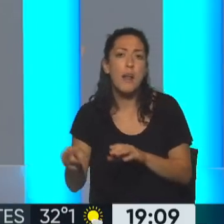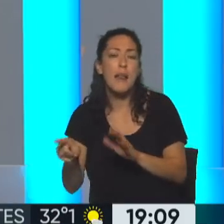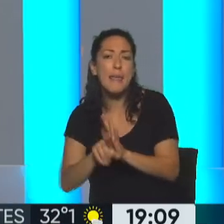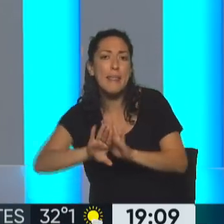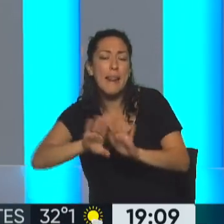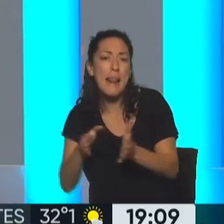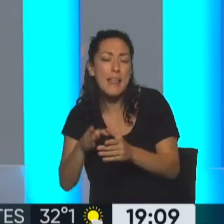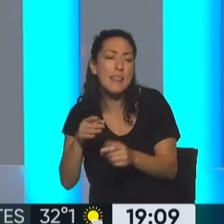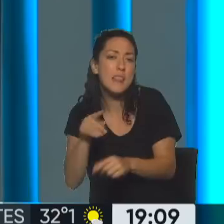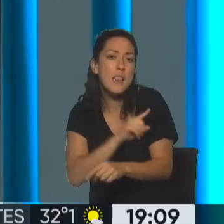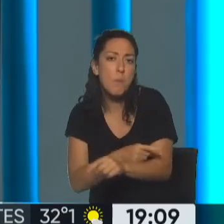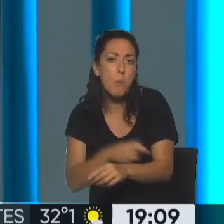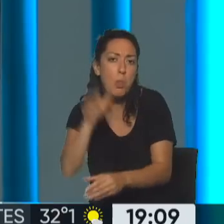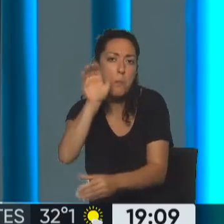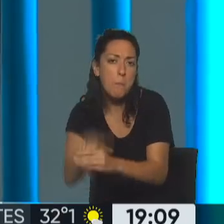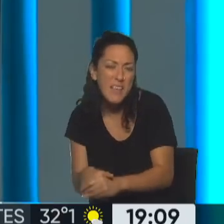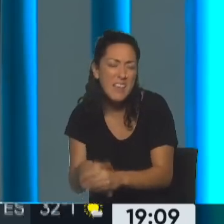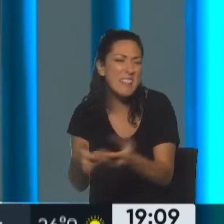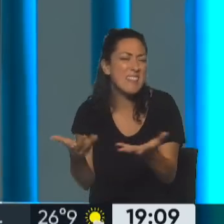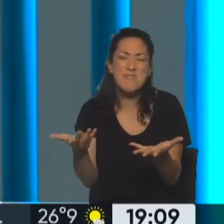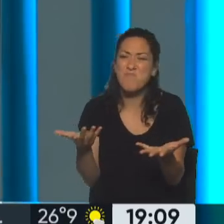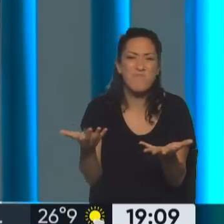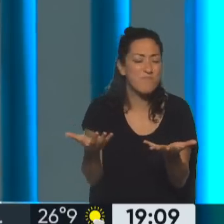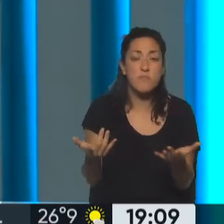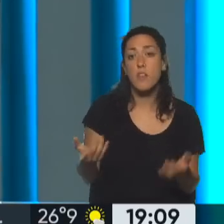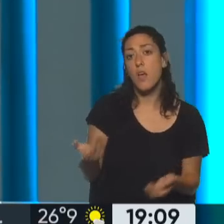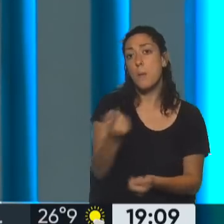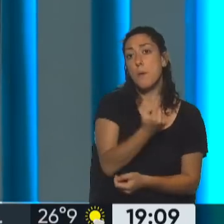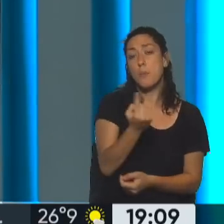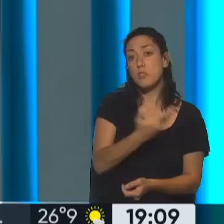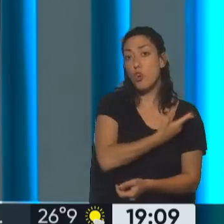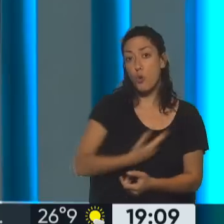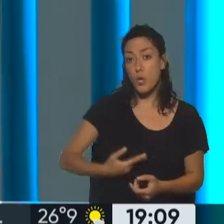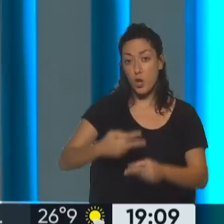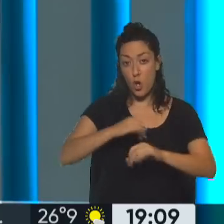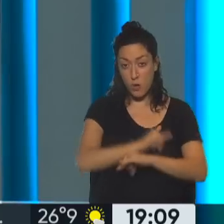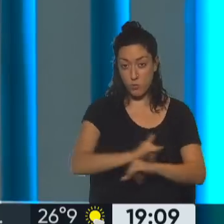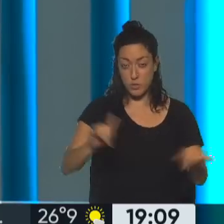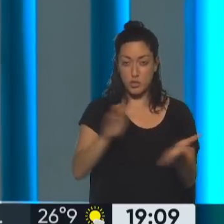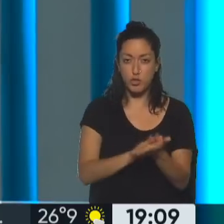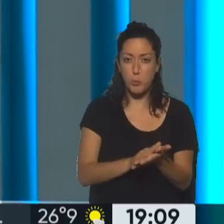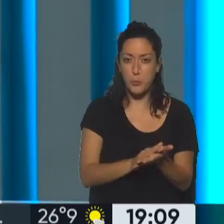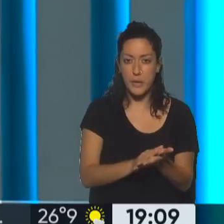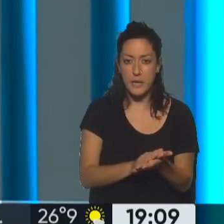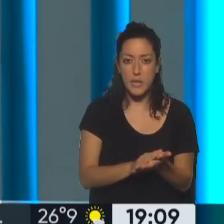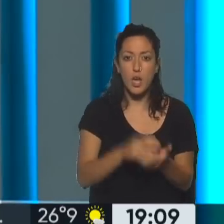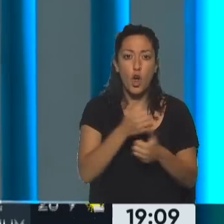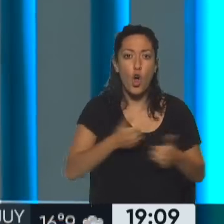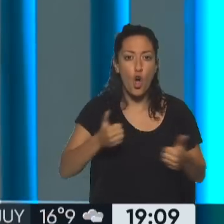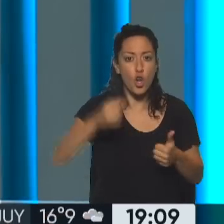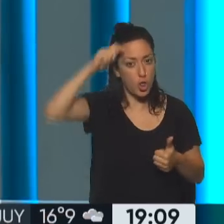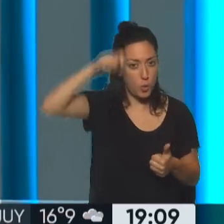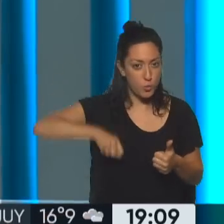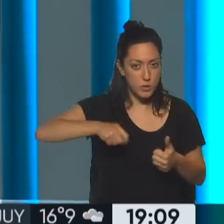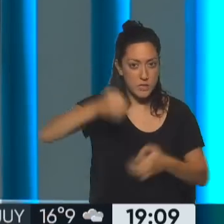Legislativo. Doctora, cuando el gobierno anuncia esta revocatoria in extremis, es pedirle a la Corte que